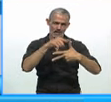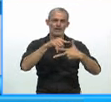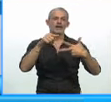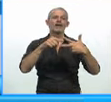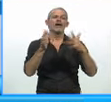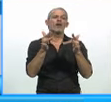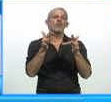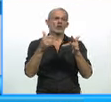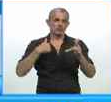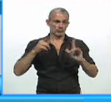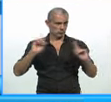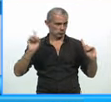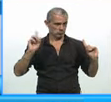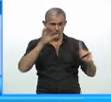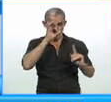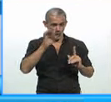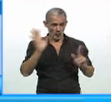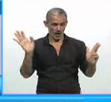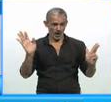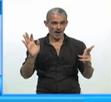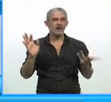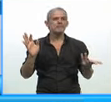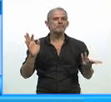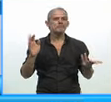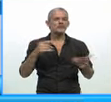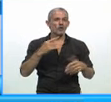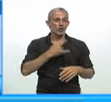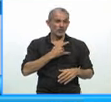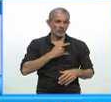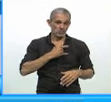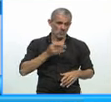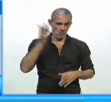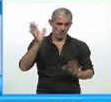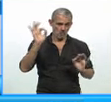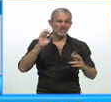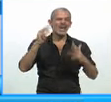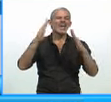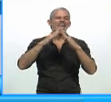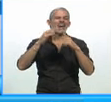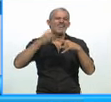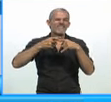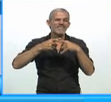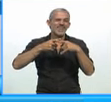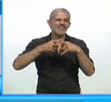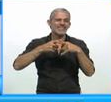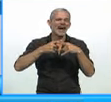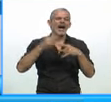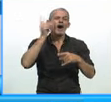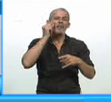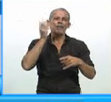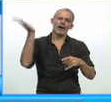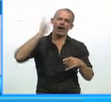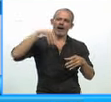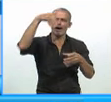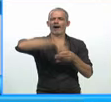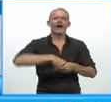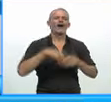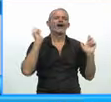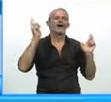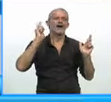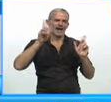Malas notas no tengo. De hecho, no voy a la facultad. Y una fiesta en mi casa, el viejo se suma seguro. Se suma seguro. ¡Wow!